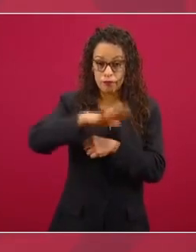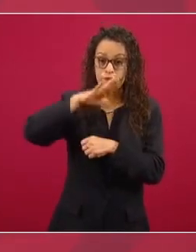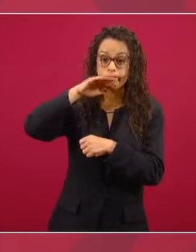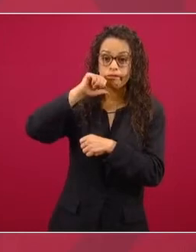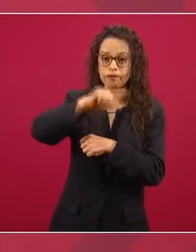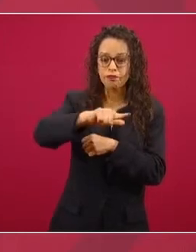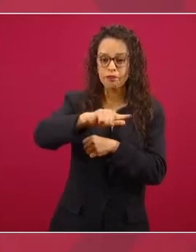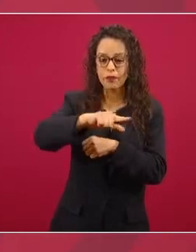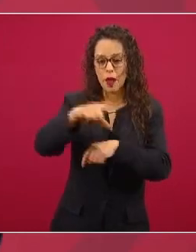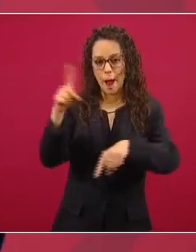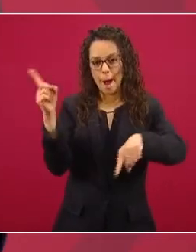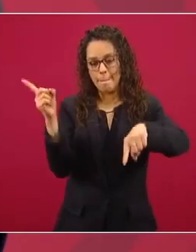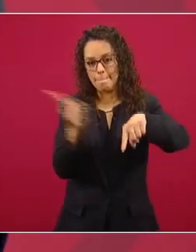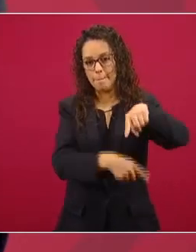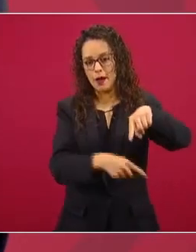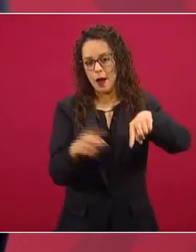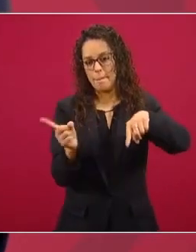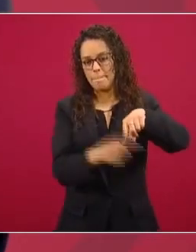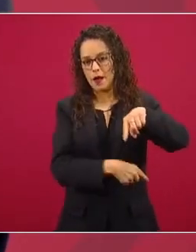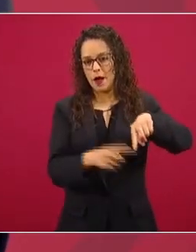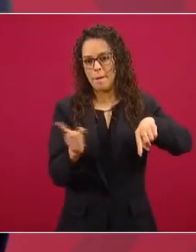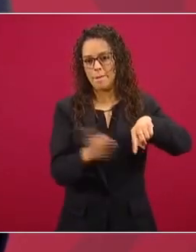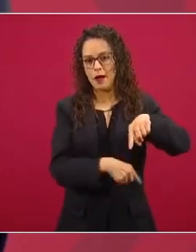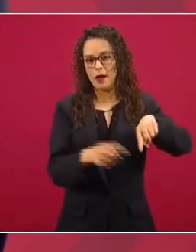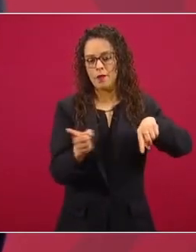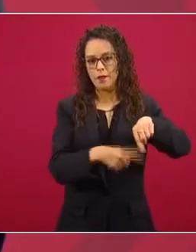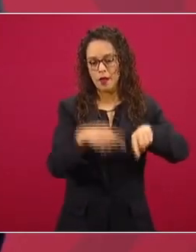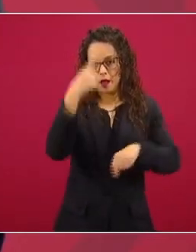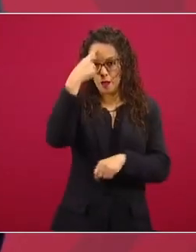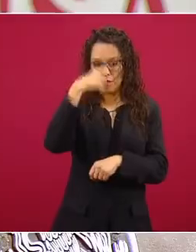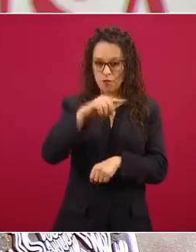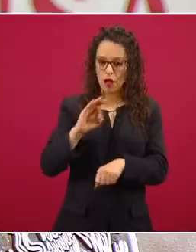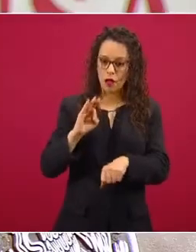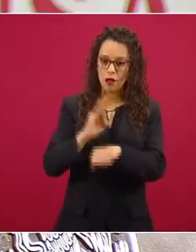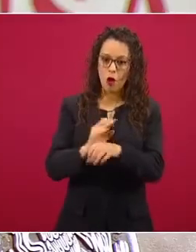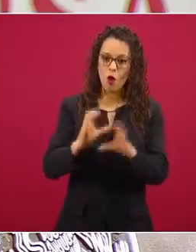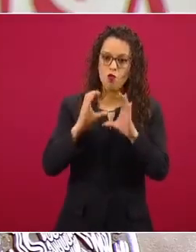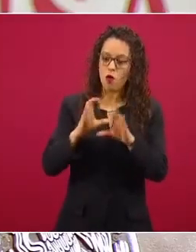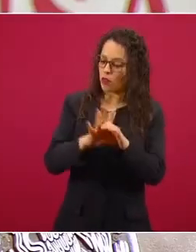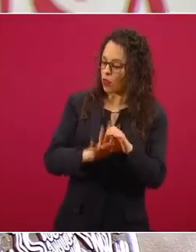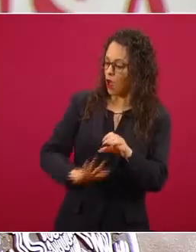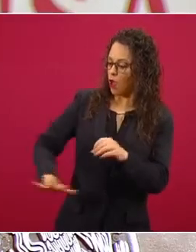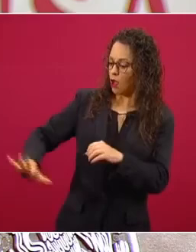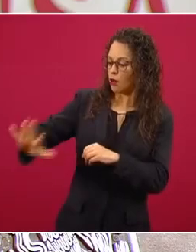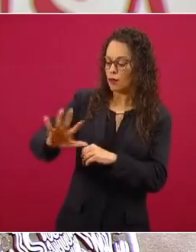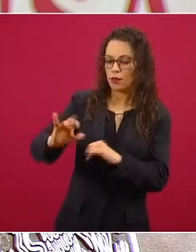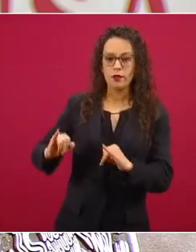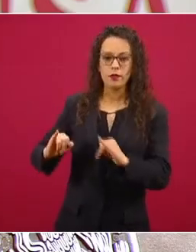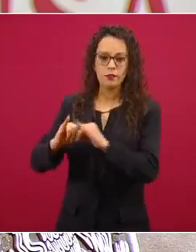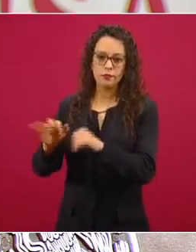y cuidar toda la institución.